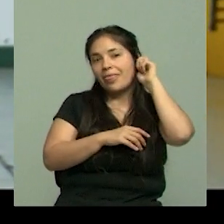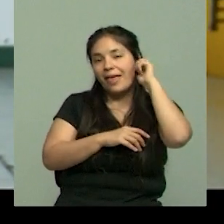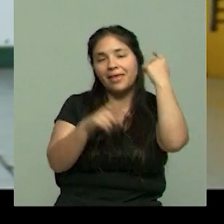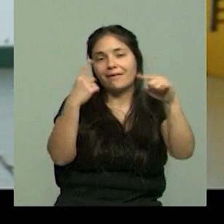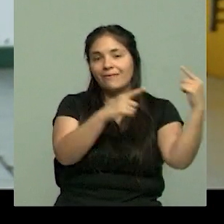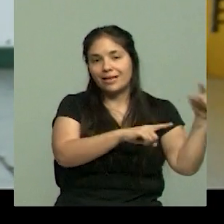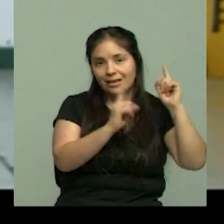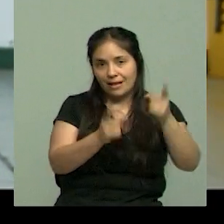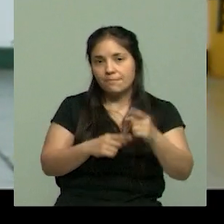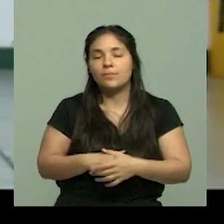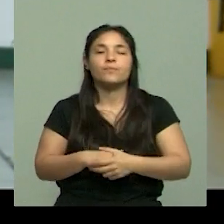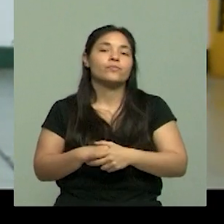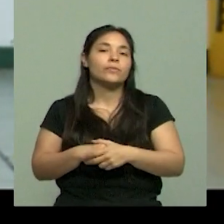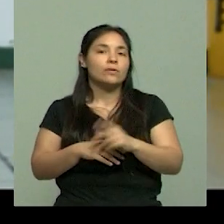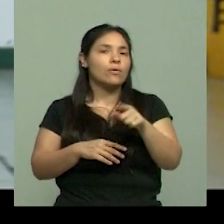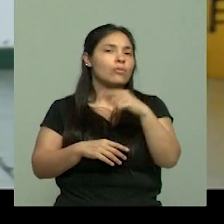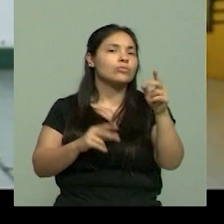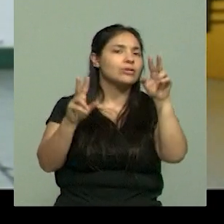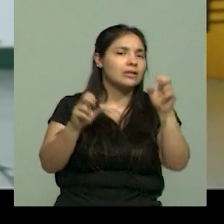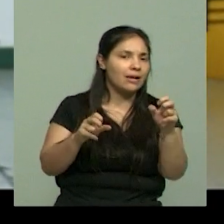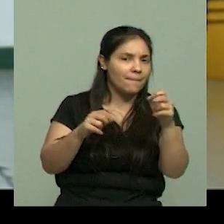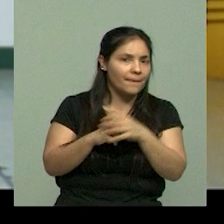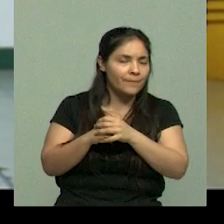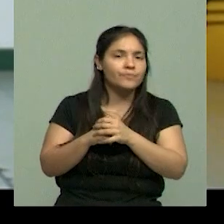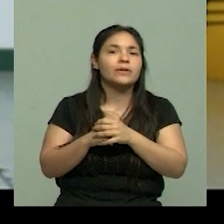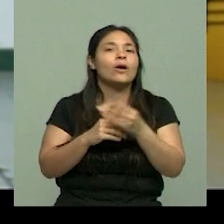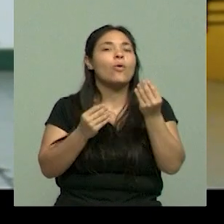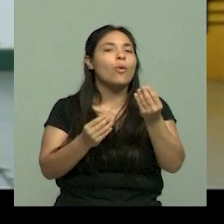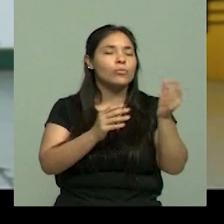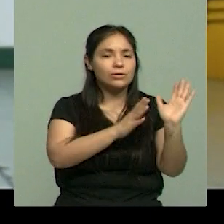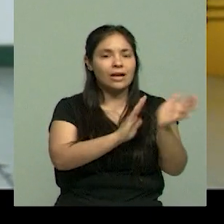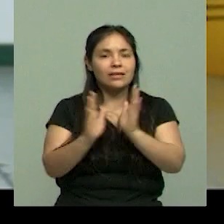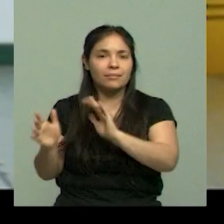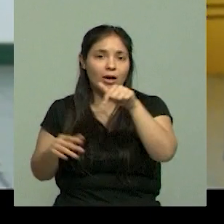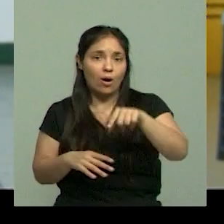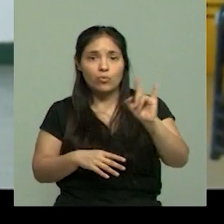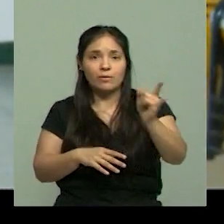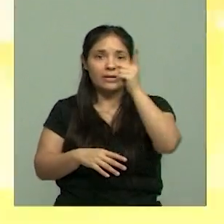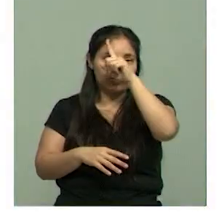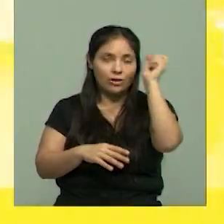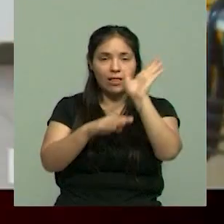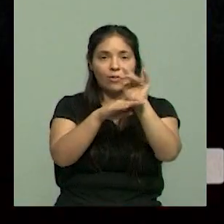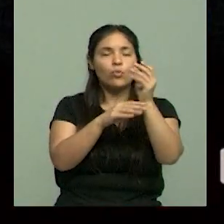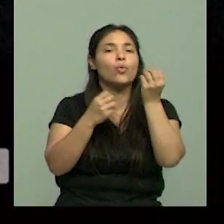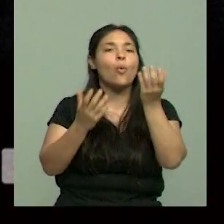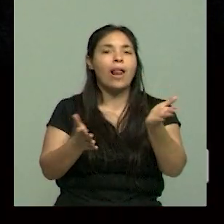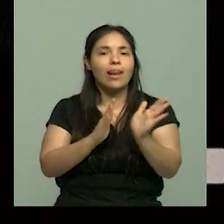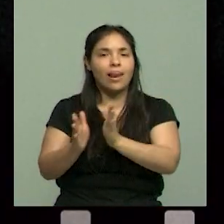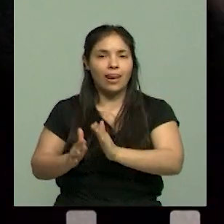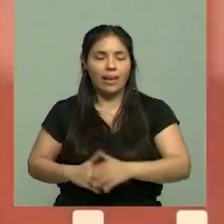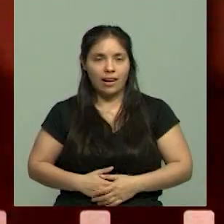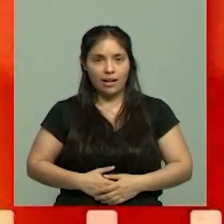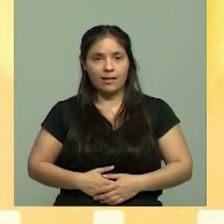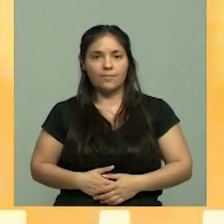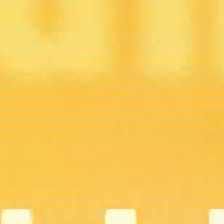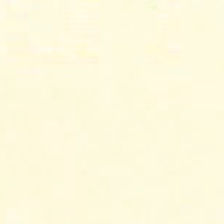muy importante después para ver el tema justamente cuál es el tratamiento que se están ofreciendo acá en la Universidad de Cuyo. Bien.